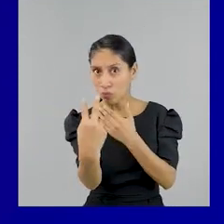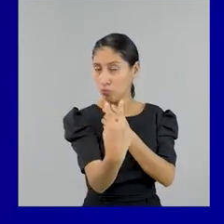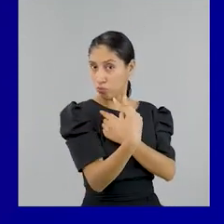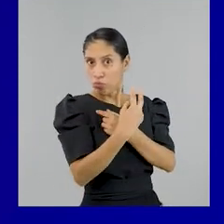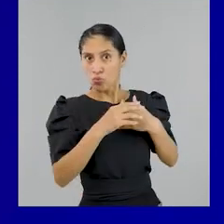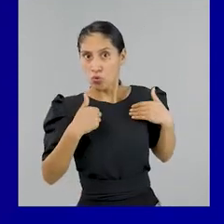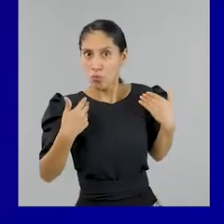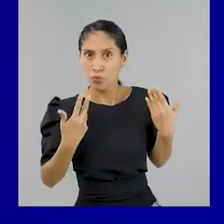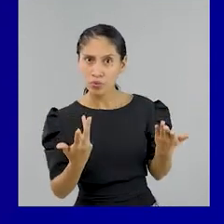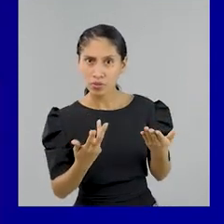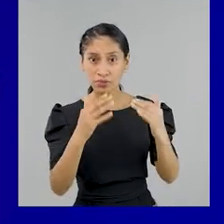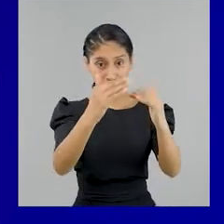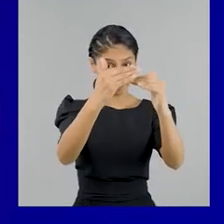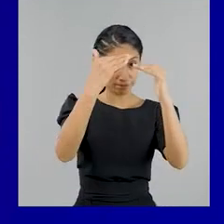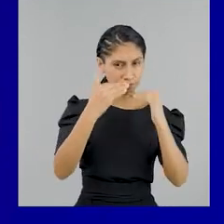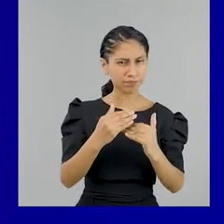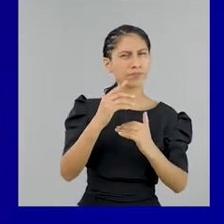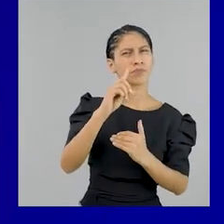por los agentes.